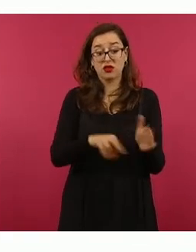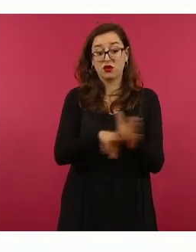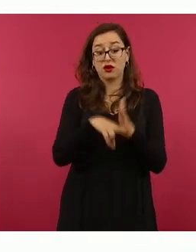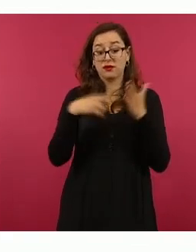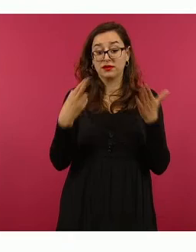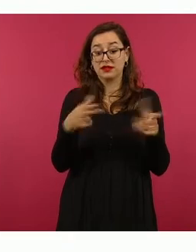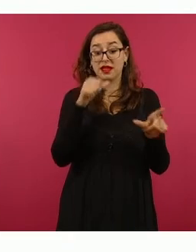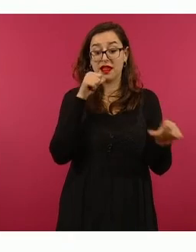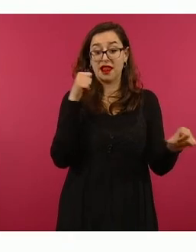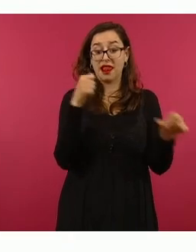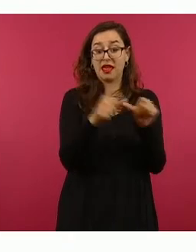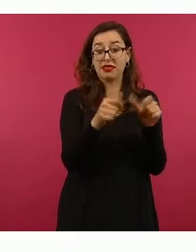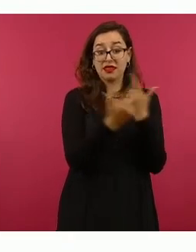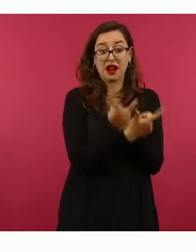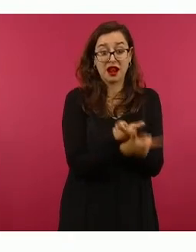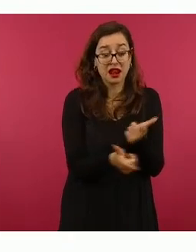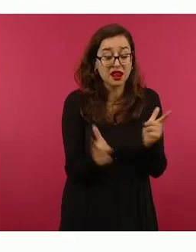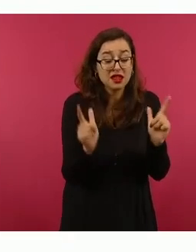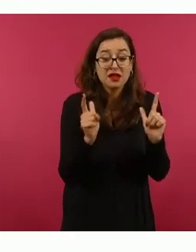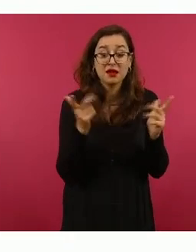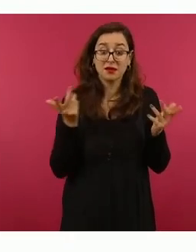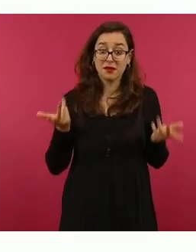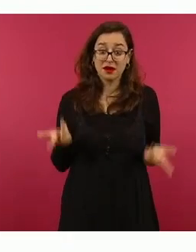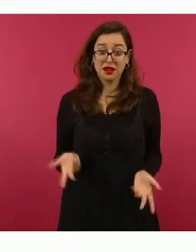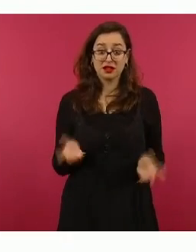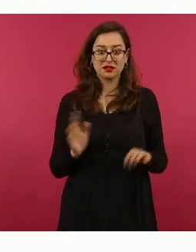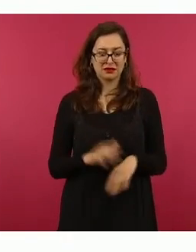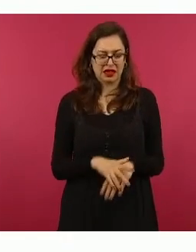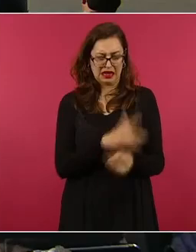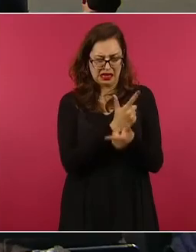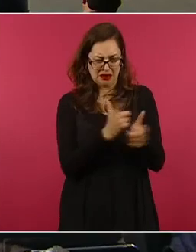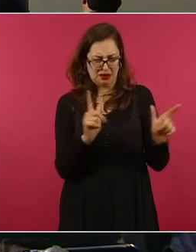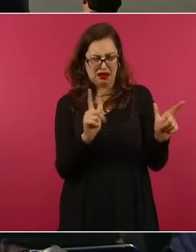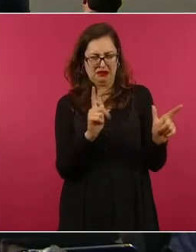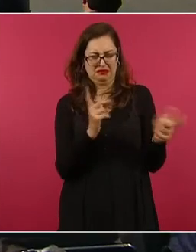¿Quién sabe libre de quién?